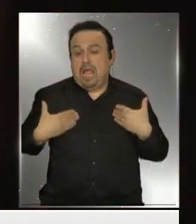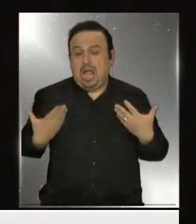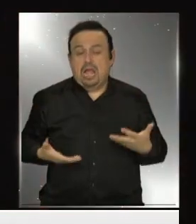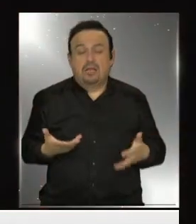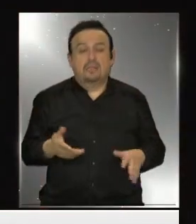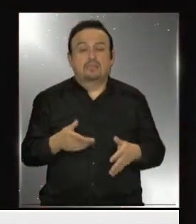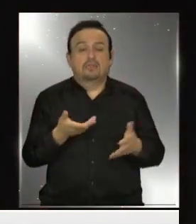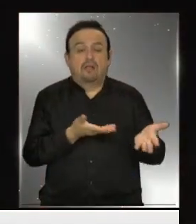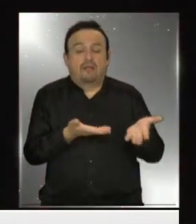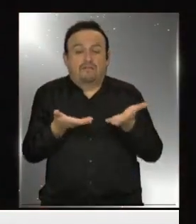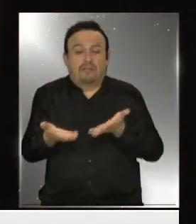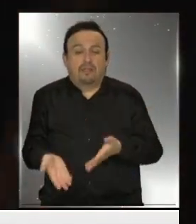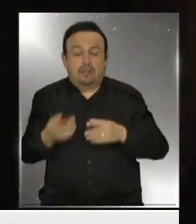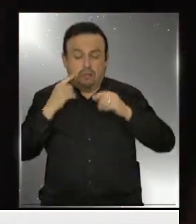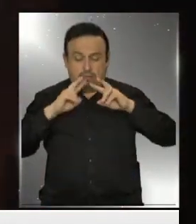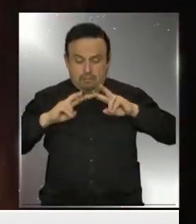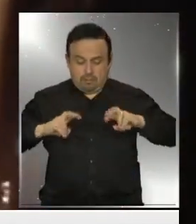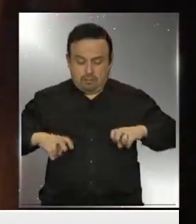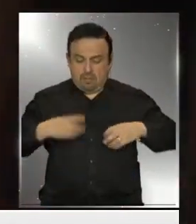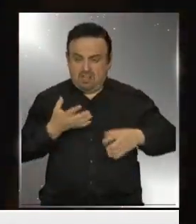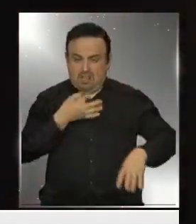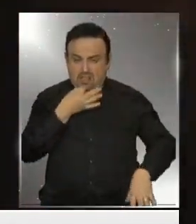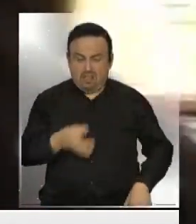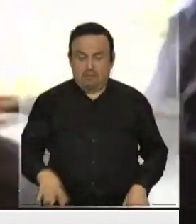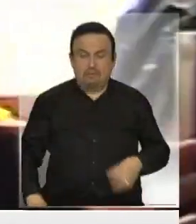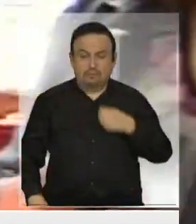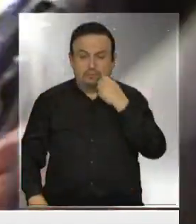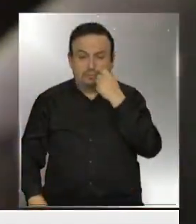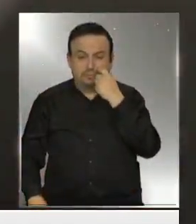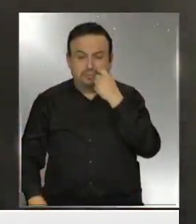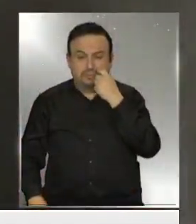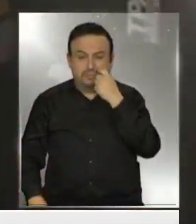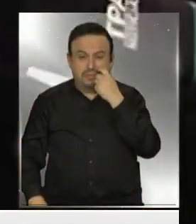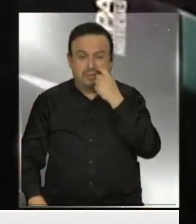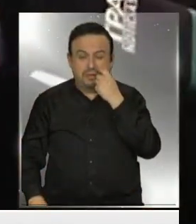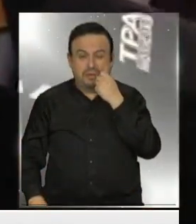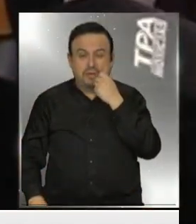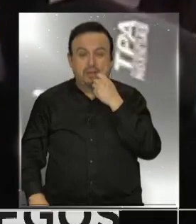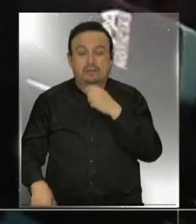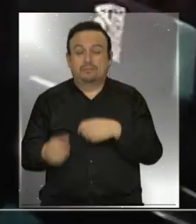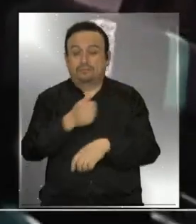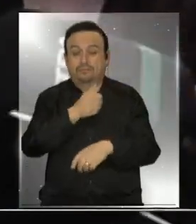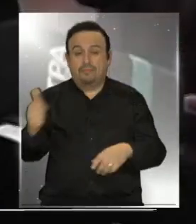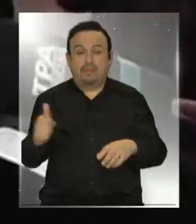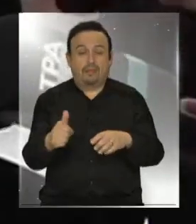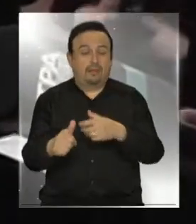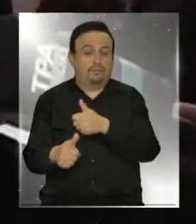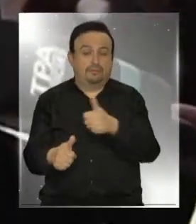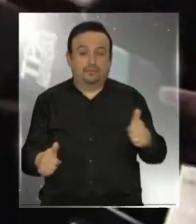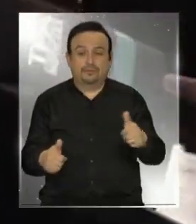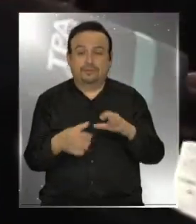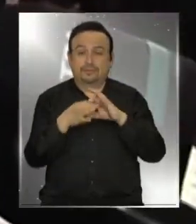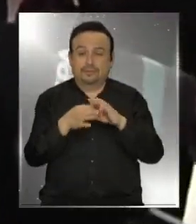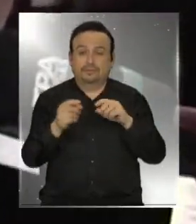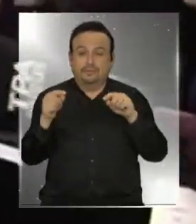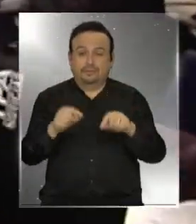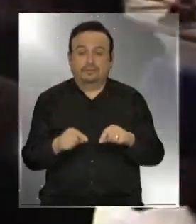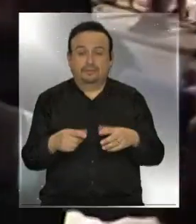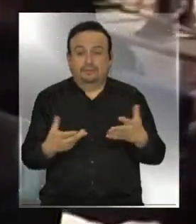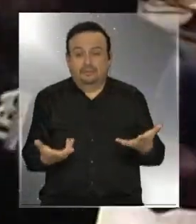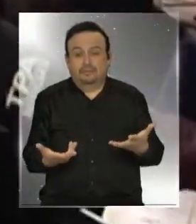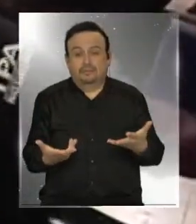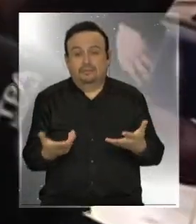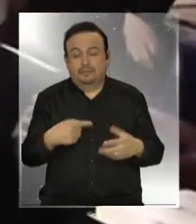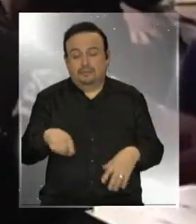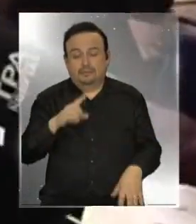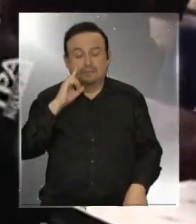los invitó a que revisemos qué fue lo que dijo. Gracias a todos y a todas por estar aquí en este día, que bueno, que como